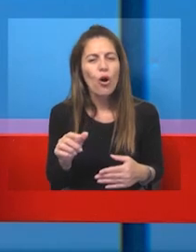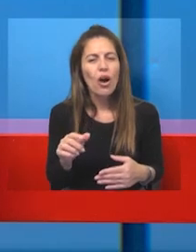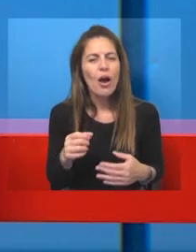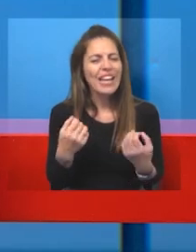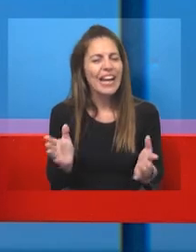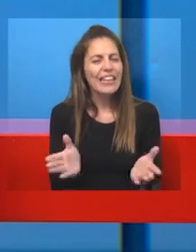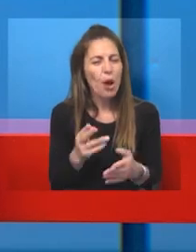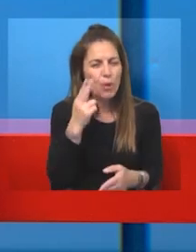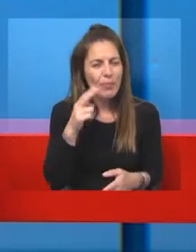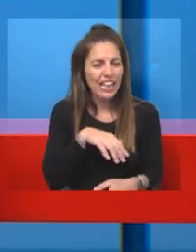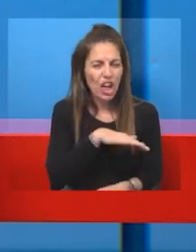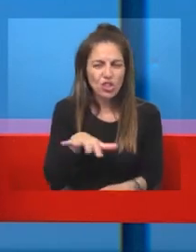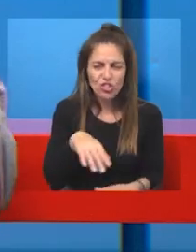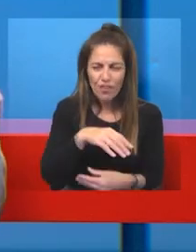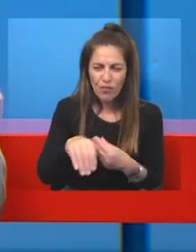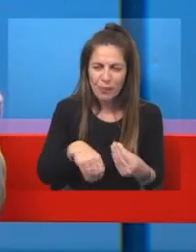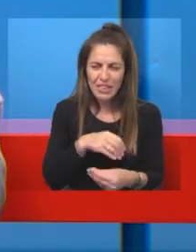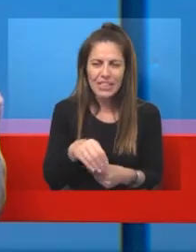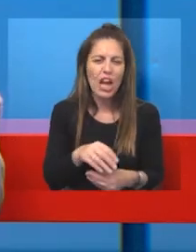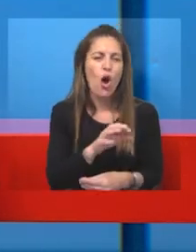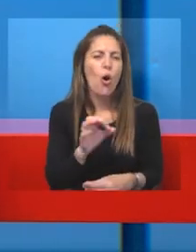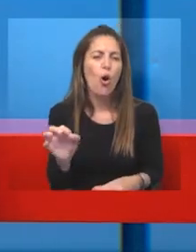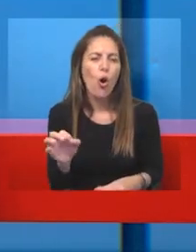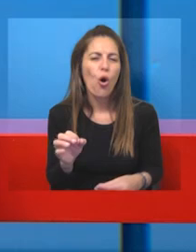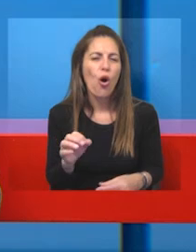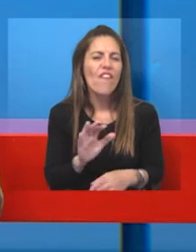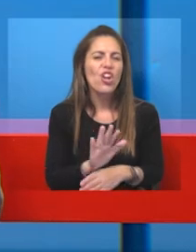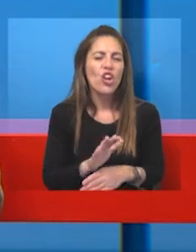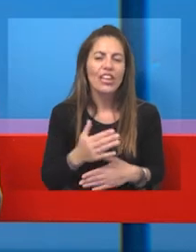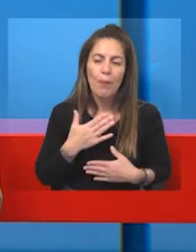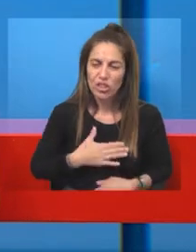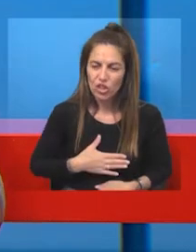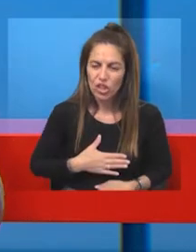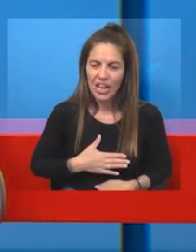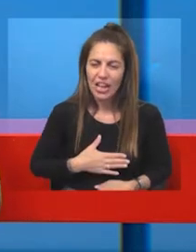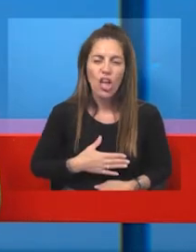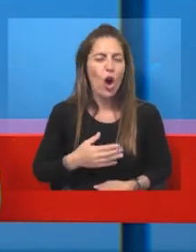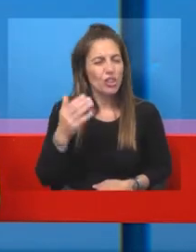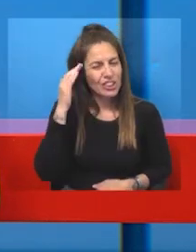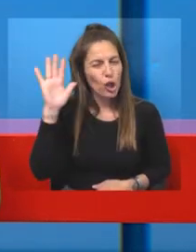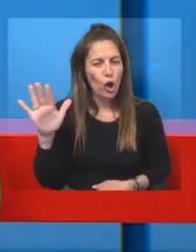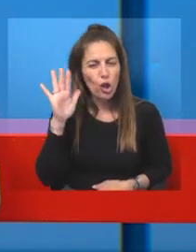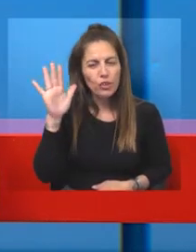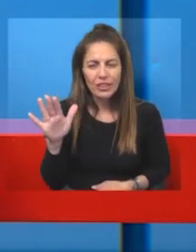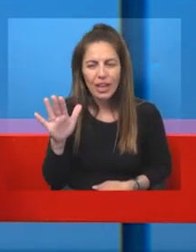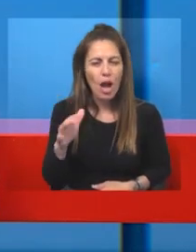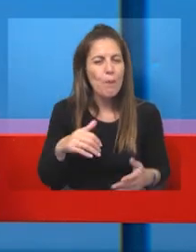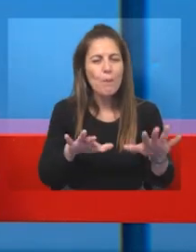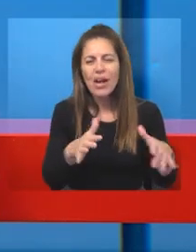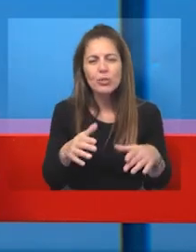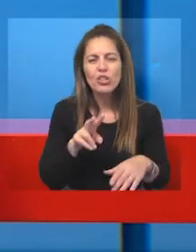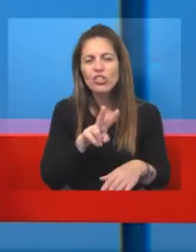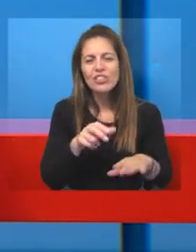problemática social Familiar o biológica personal este o psicológica de más o menos